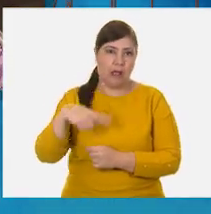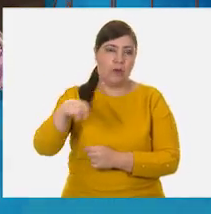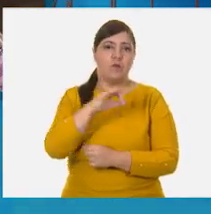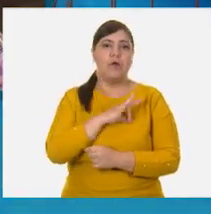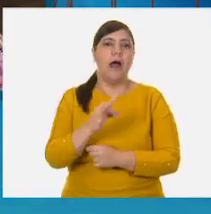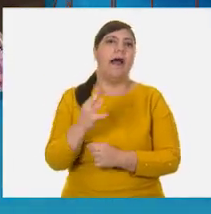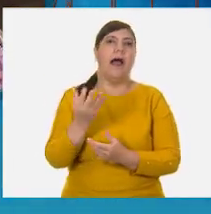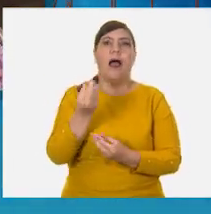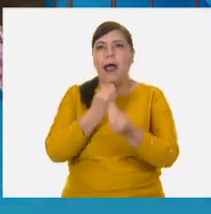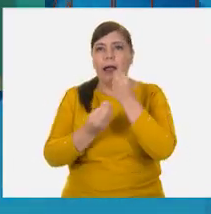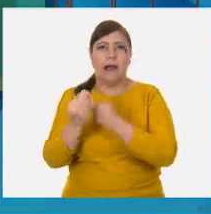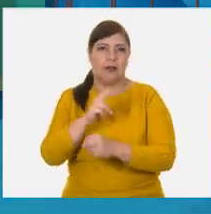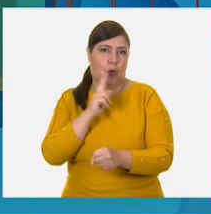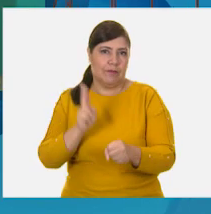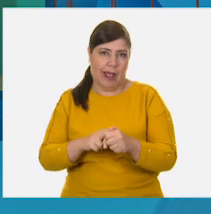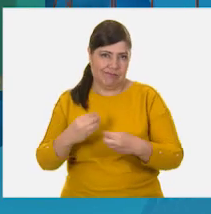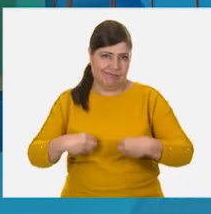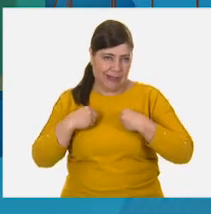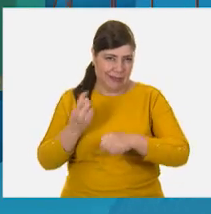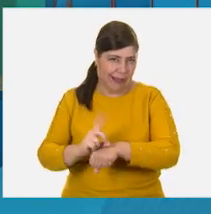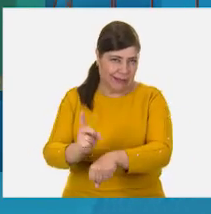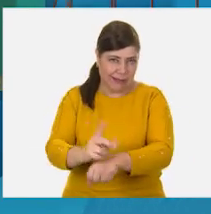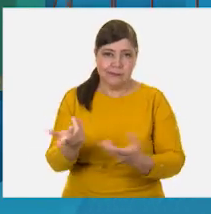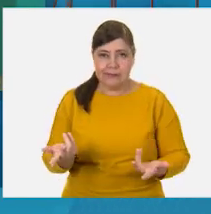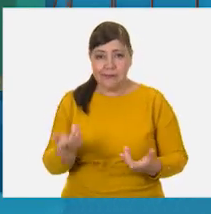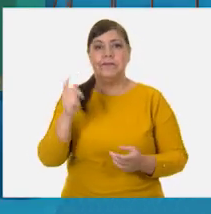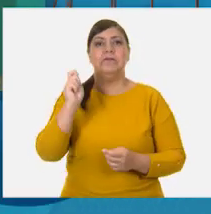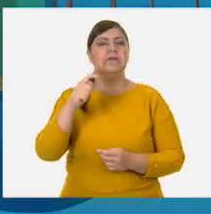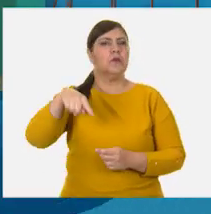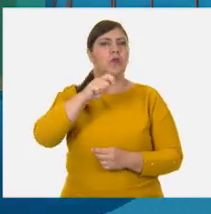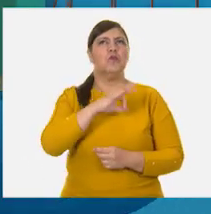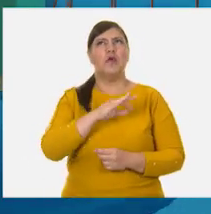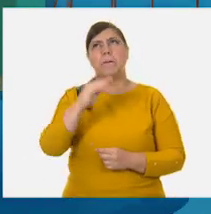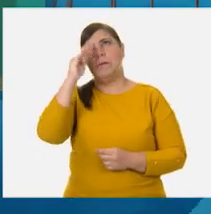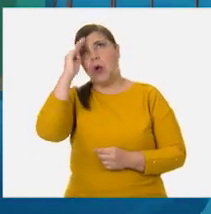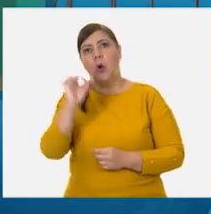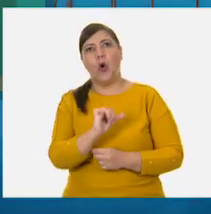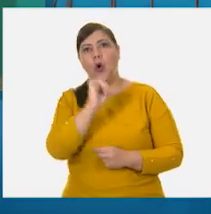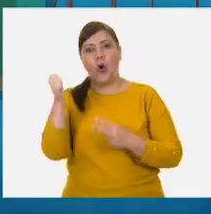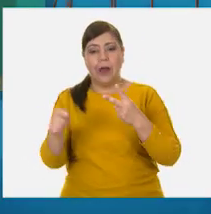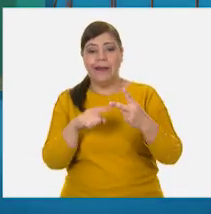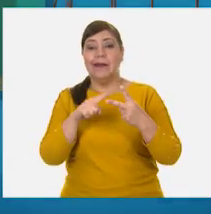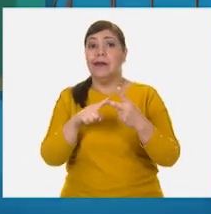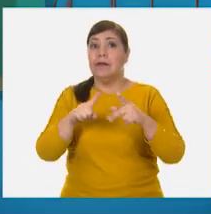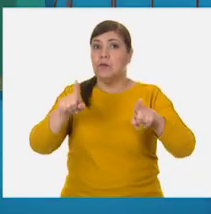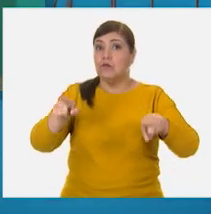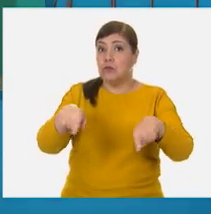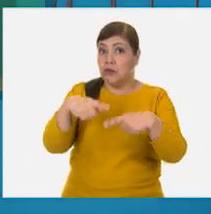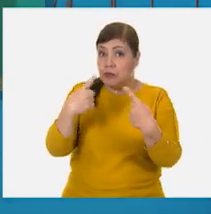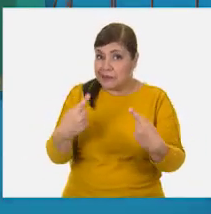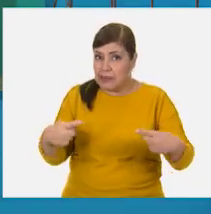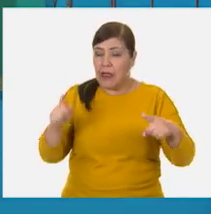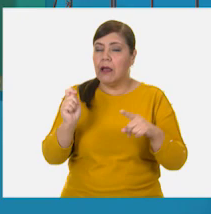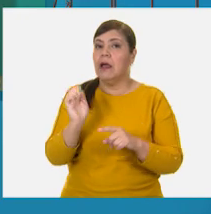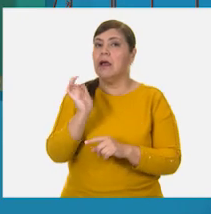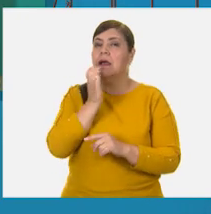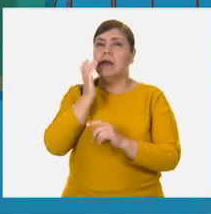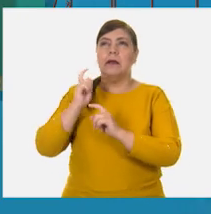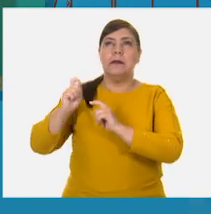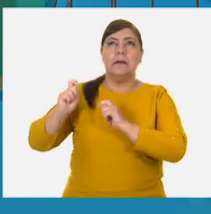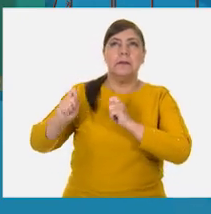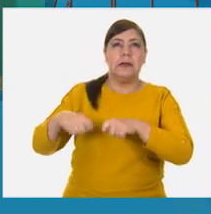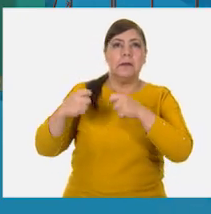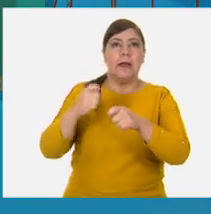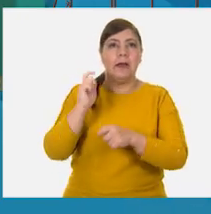vida cotidiana. Pero también podemos pensar, por ejemplo, en la música, en música tradicional que